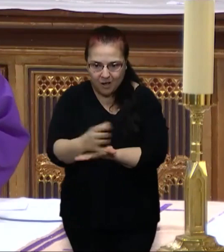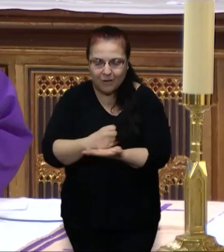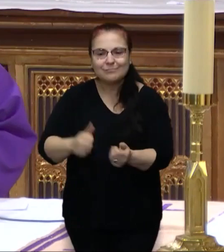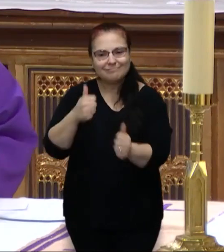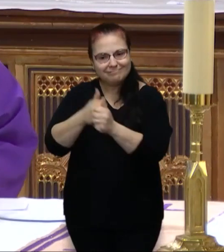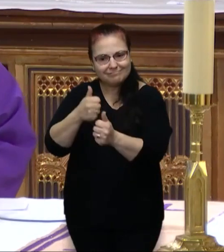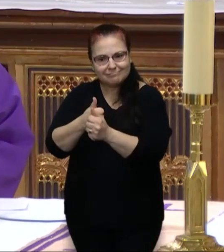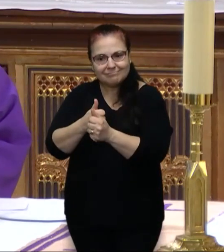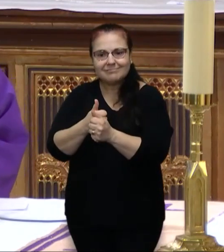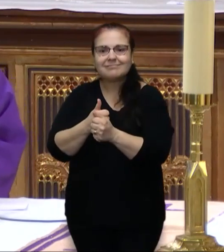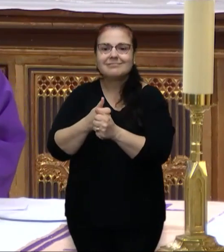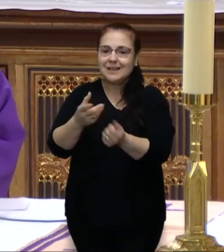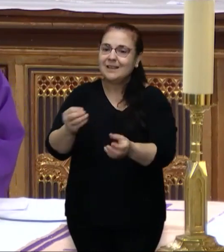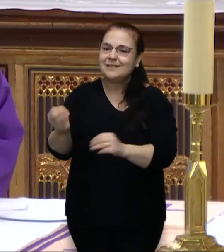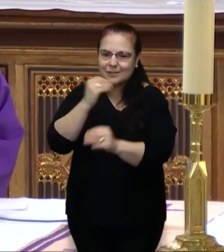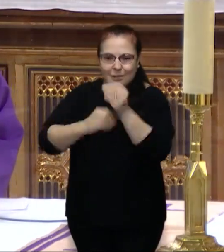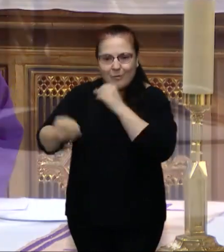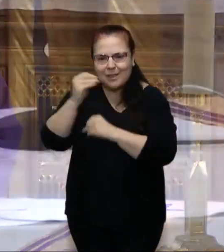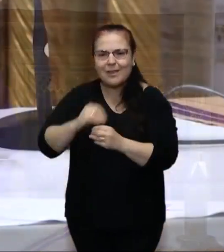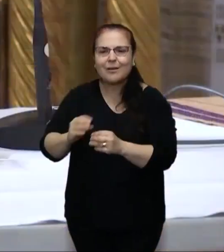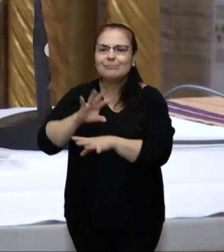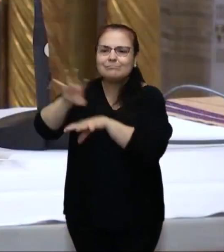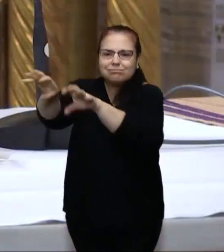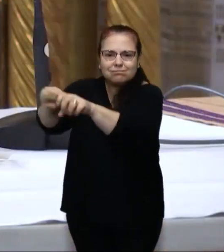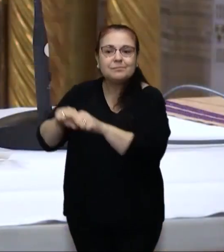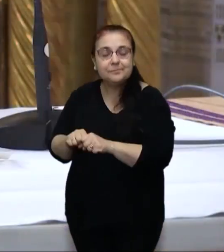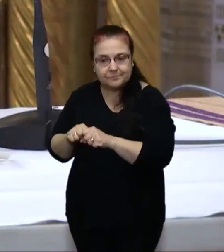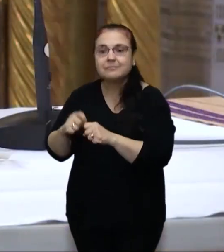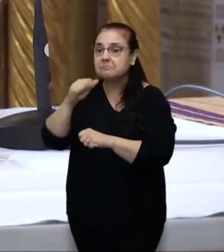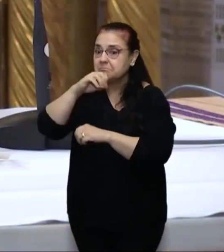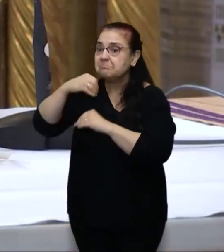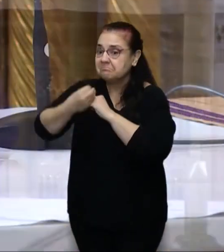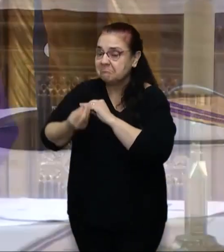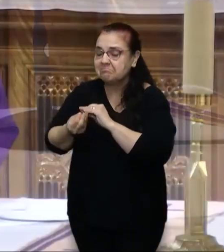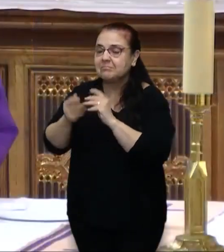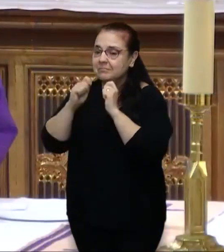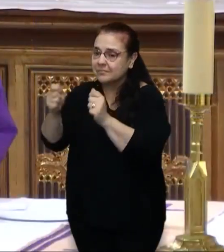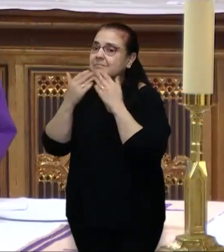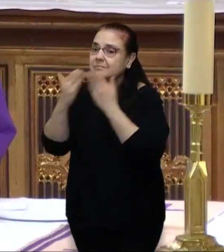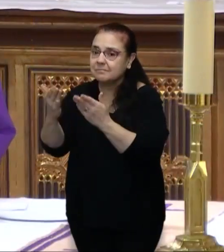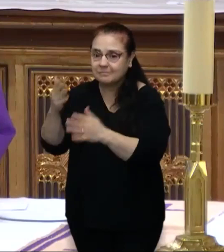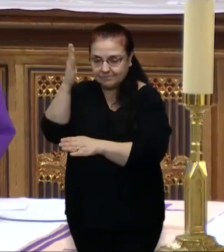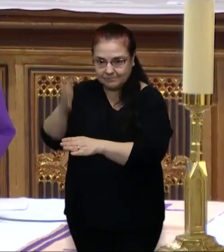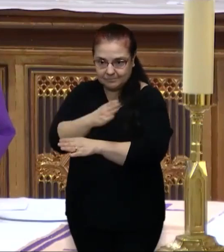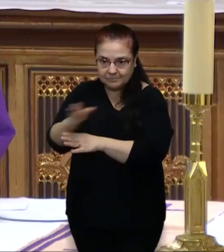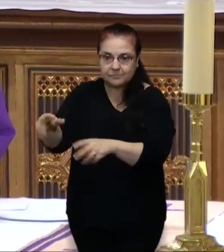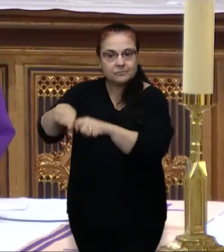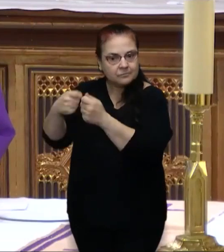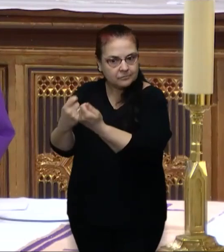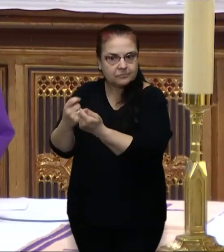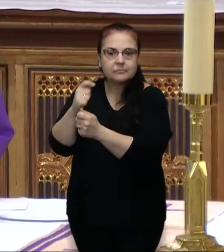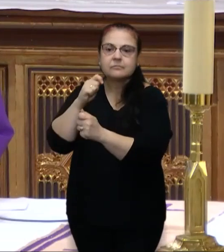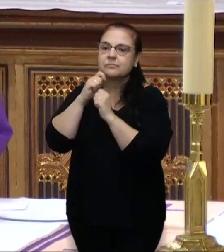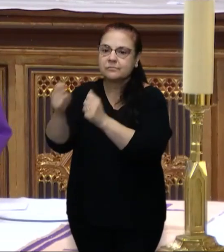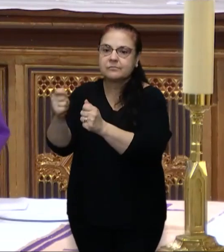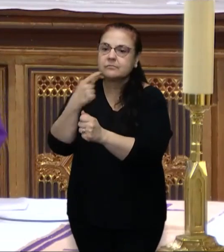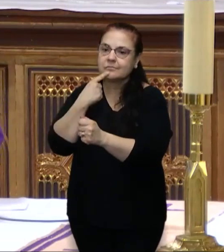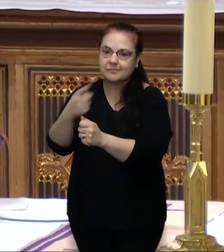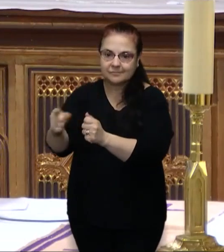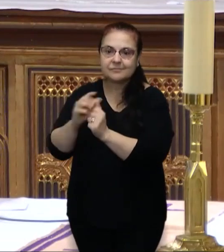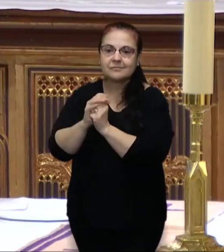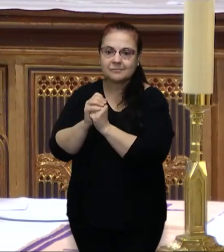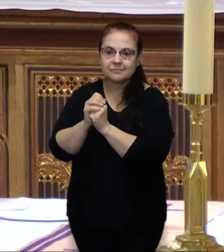discípulos. Mientras comía con ellos, tomó pan y, dando gracias, te bendijo, lo partió y se lo dio,